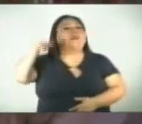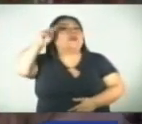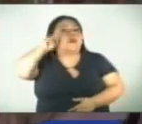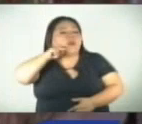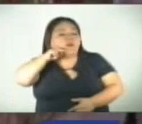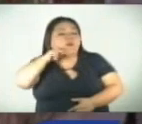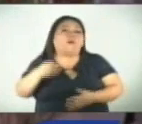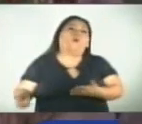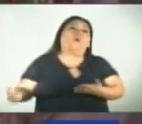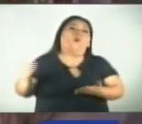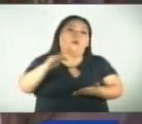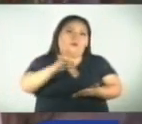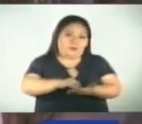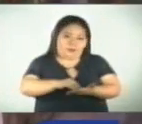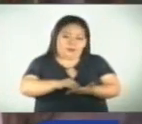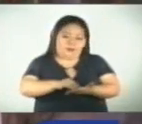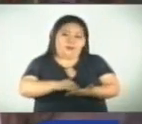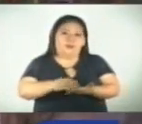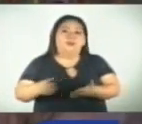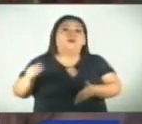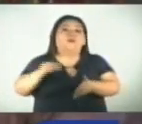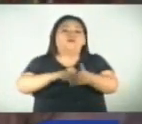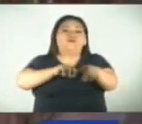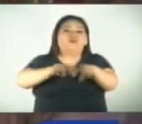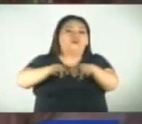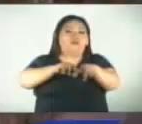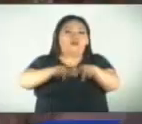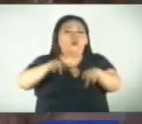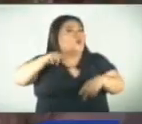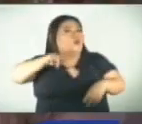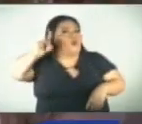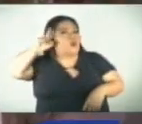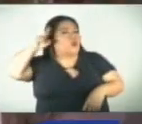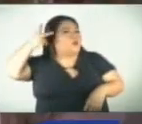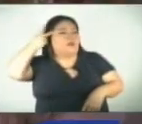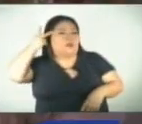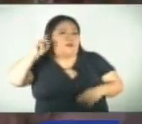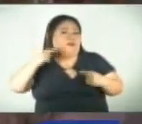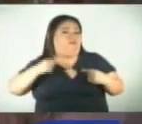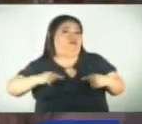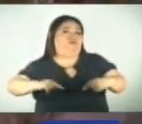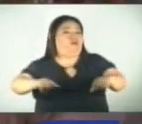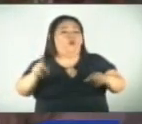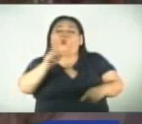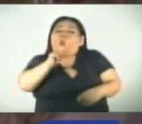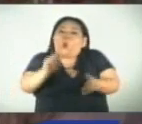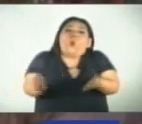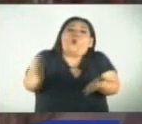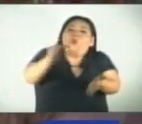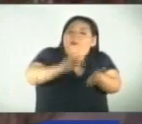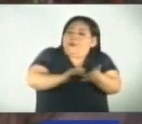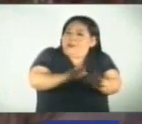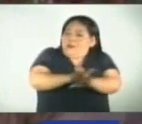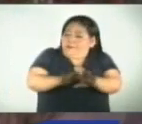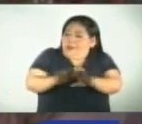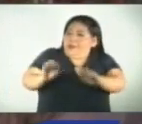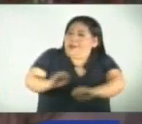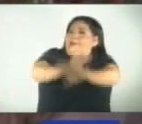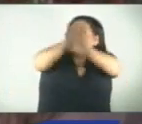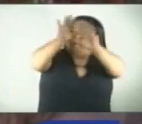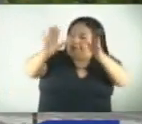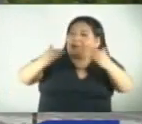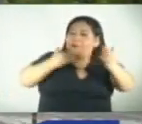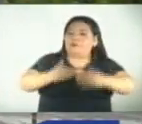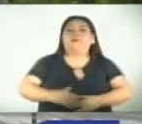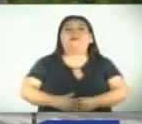ha lanzado una candidatura a la reelección, no es una elección automática. Entonces ahí hay que hacer la aclaración al respecto. Agregó